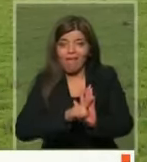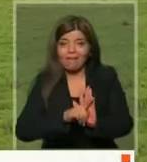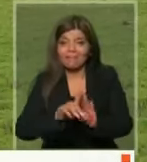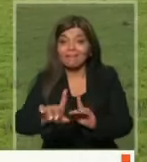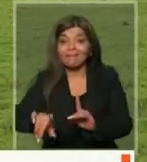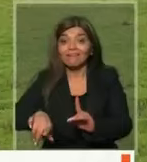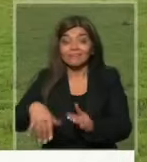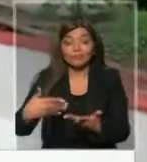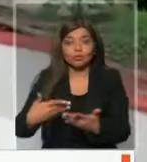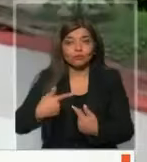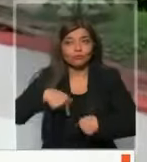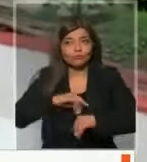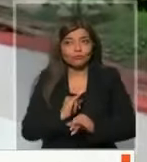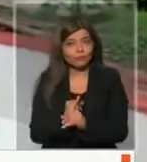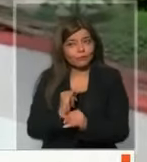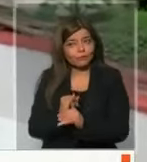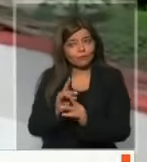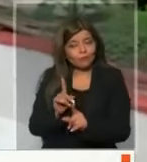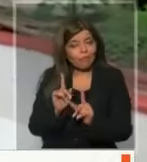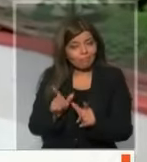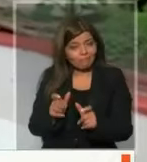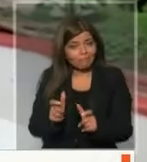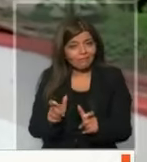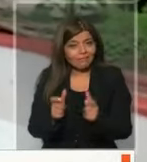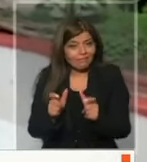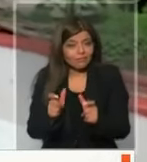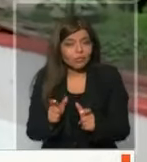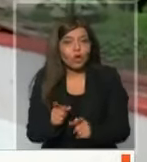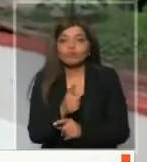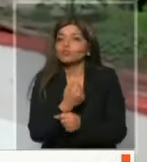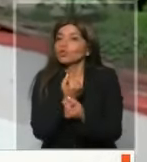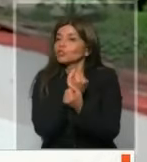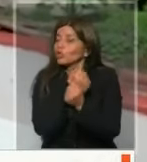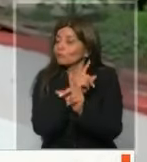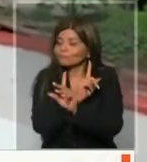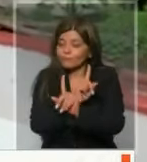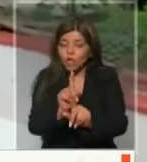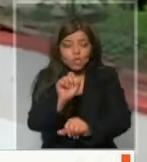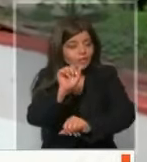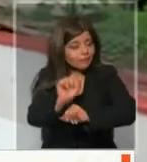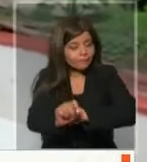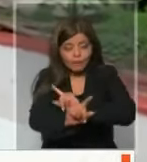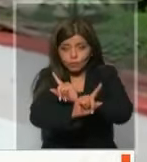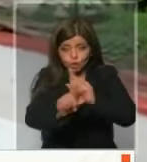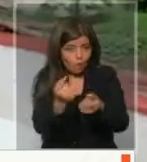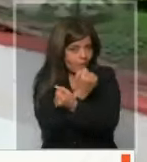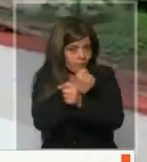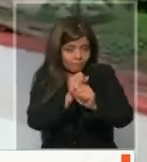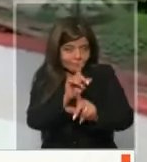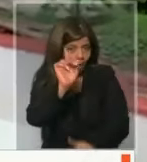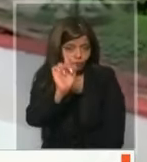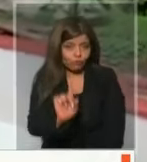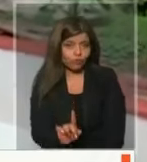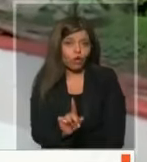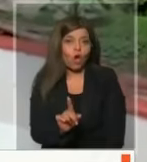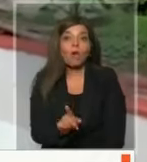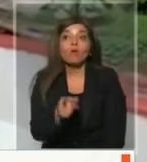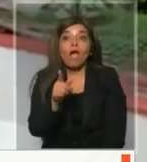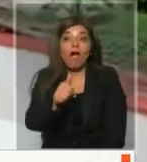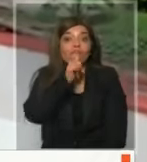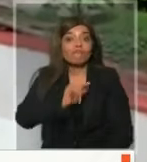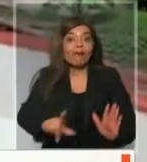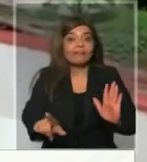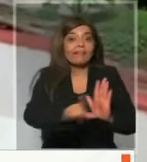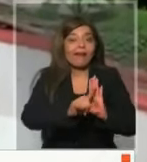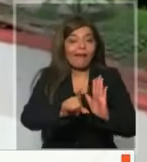nuestra doctrina institucional. Nosotros no vamos a permitir este tipo de infracciones a la ley, que son claras y contundentes. No vamos a